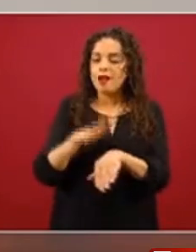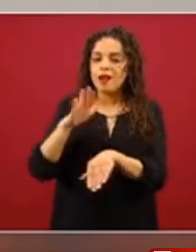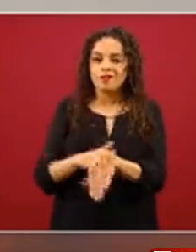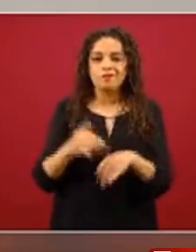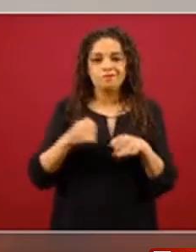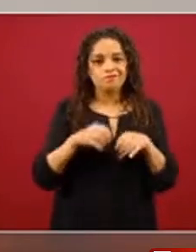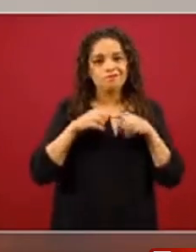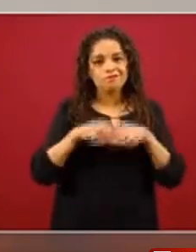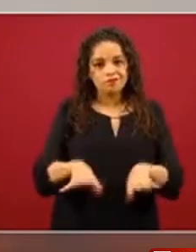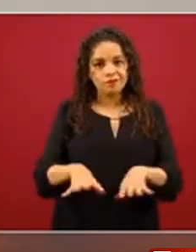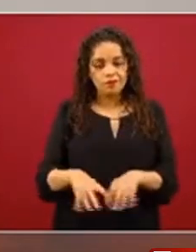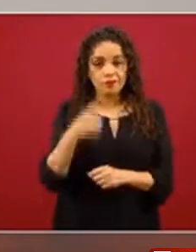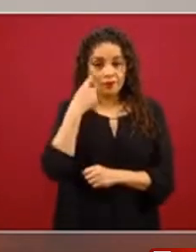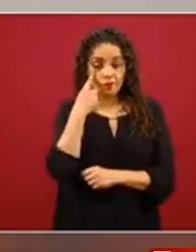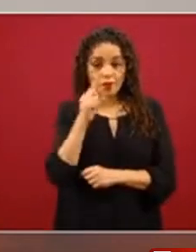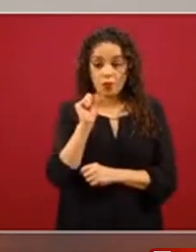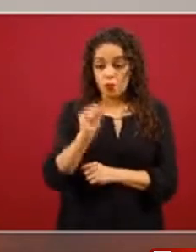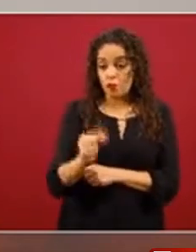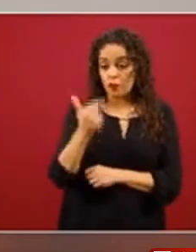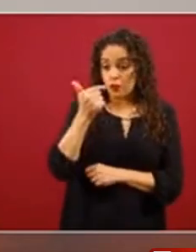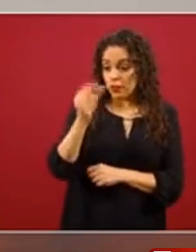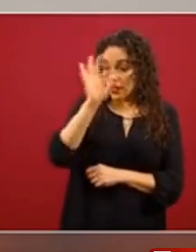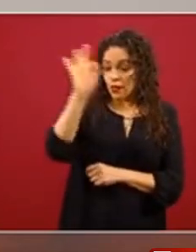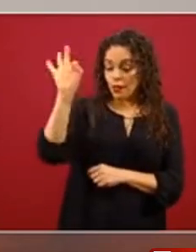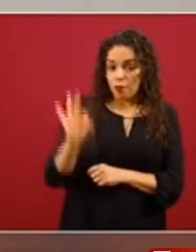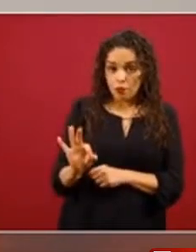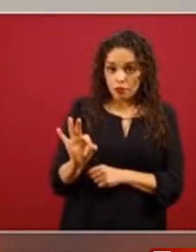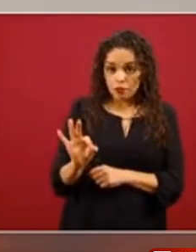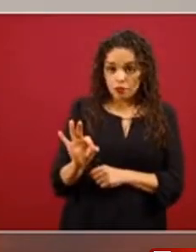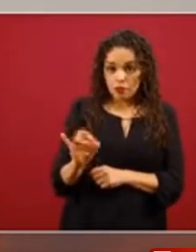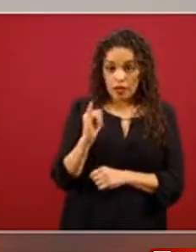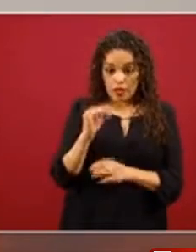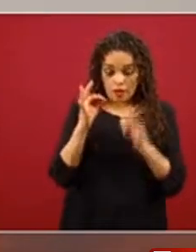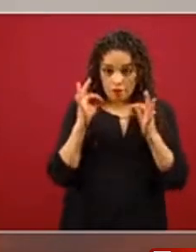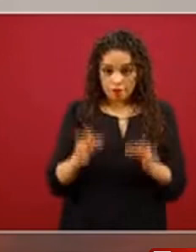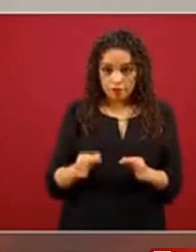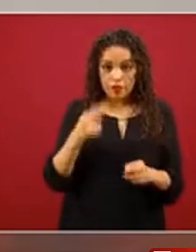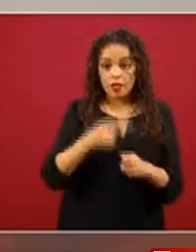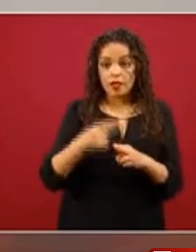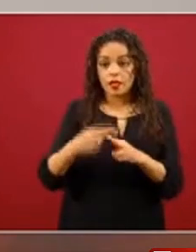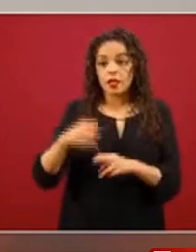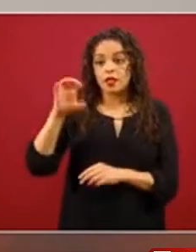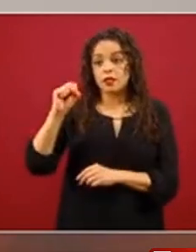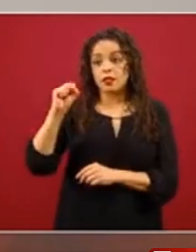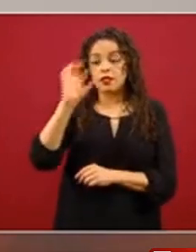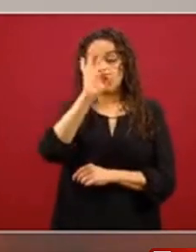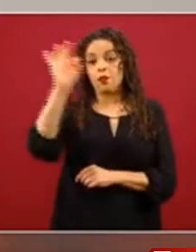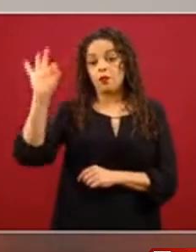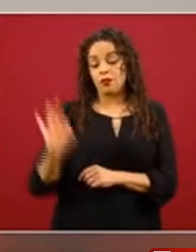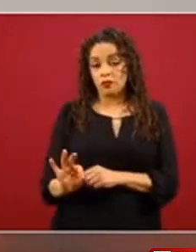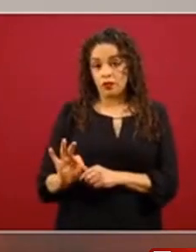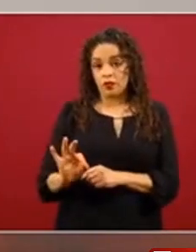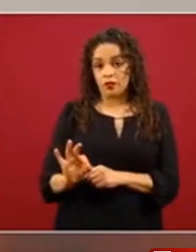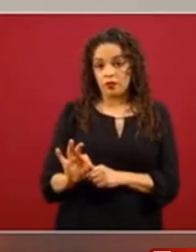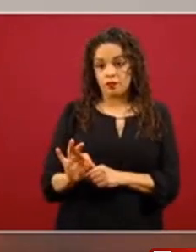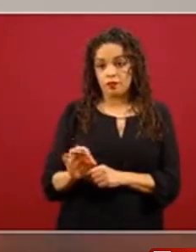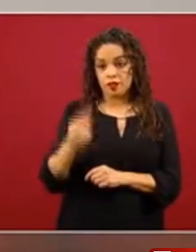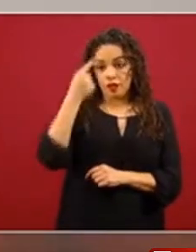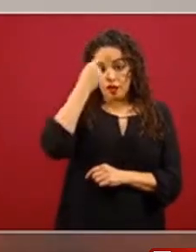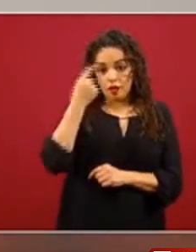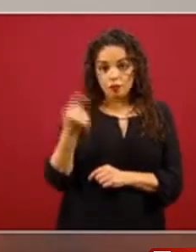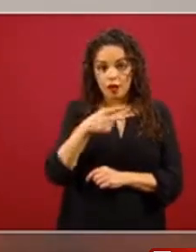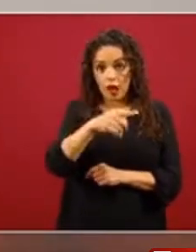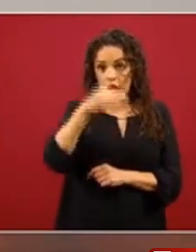del 0.7% de filtrado y eficacia hasta el 60%. Para que no nos quedemos con la